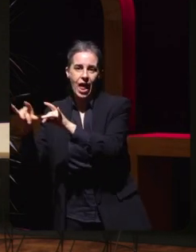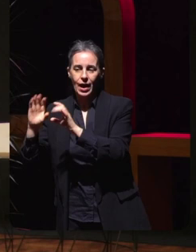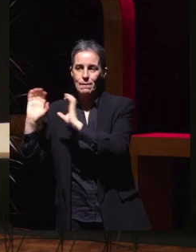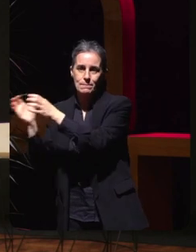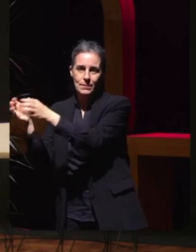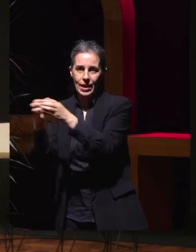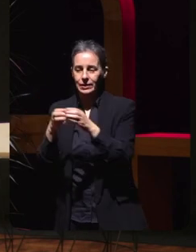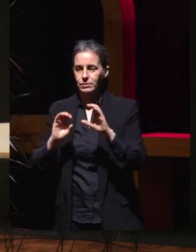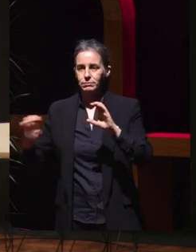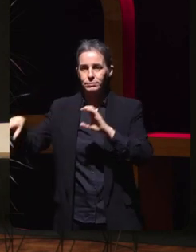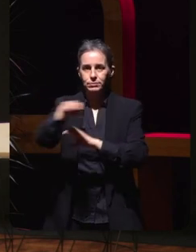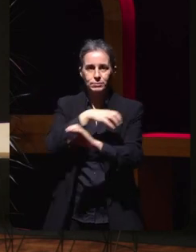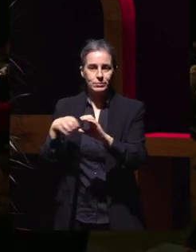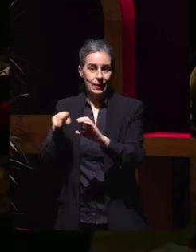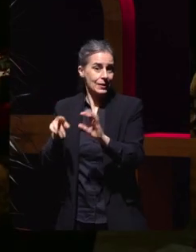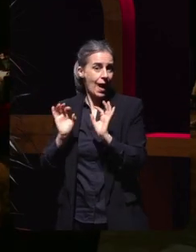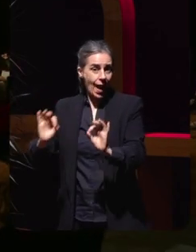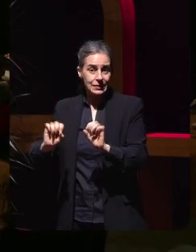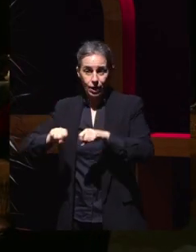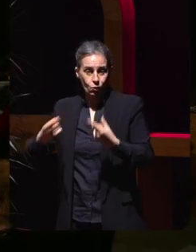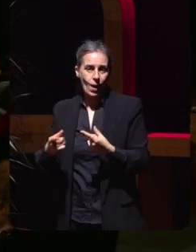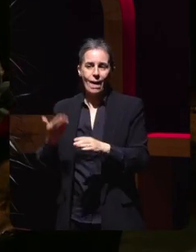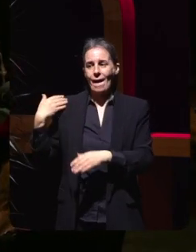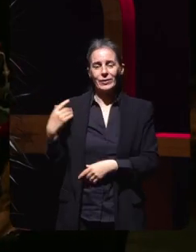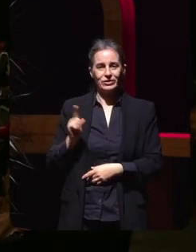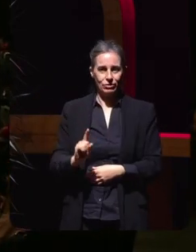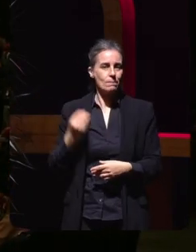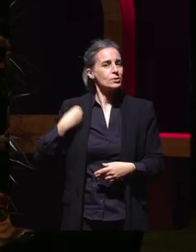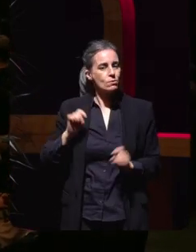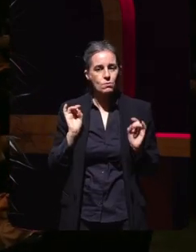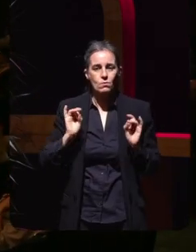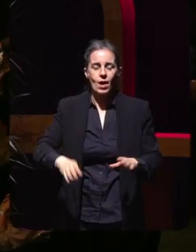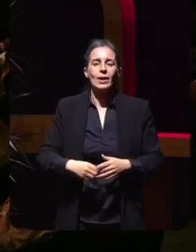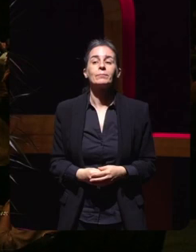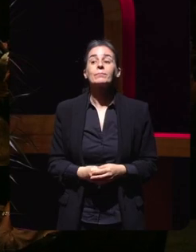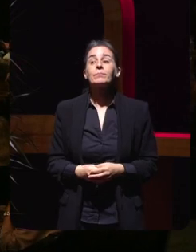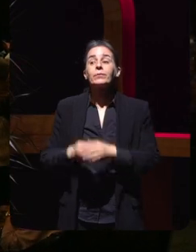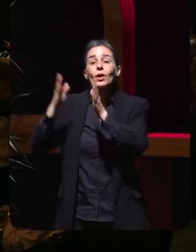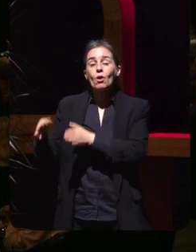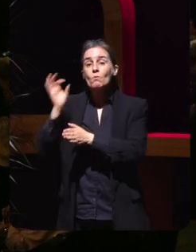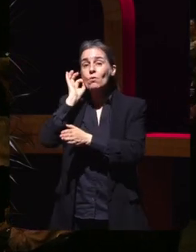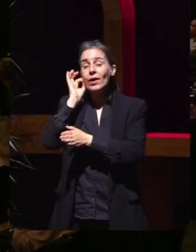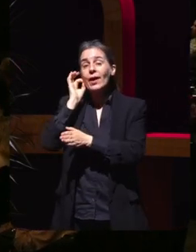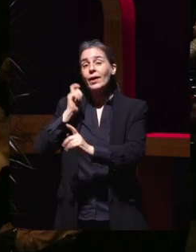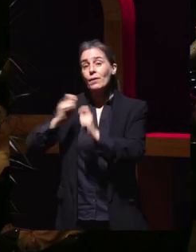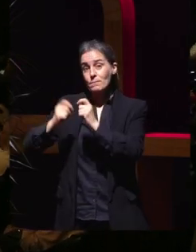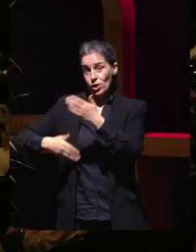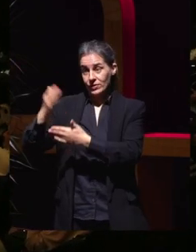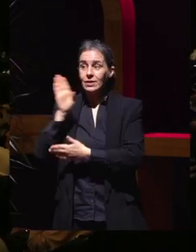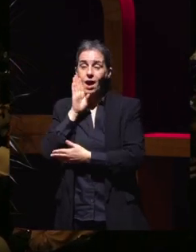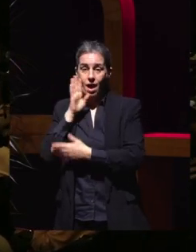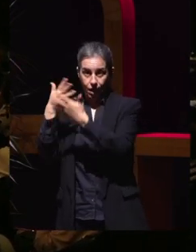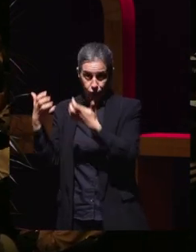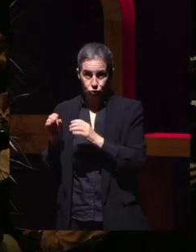sorna el sol claro yo pienso esta mujer decía No falaba pues como que